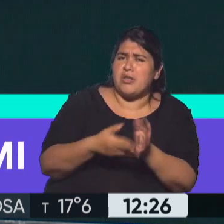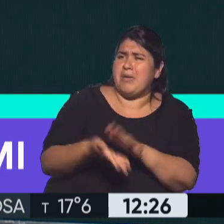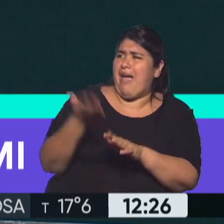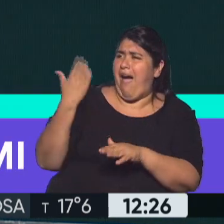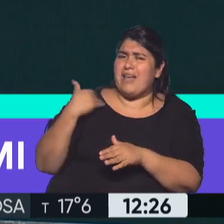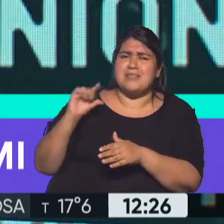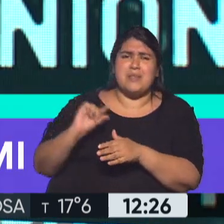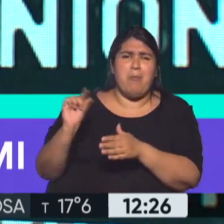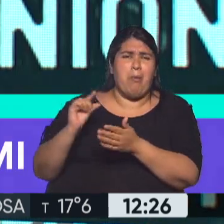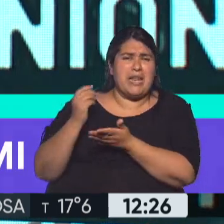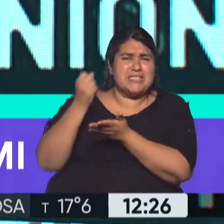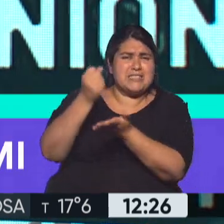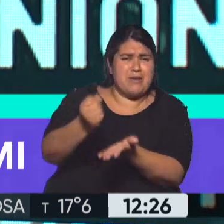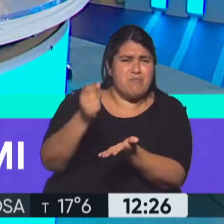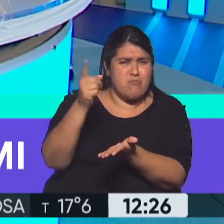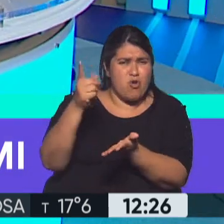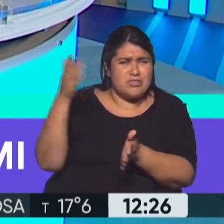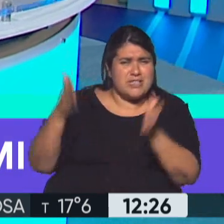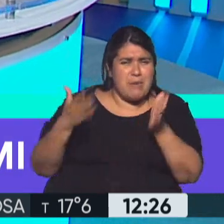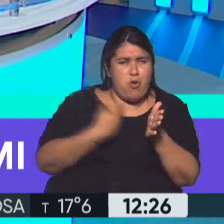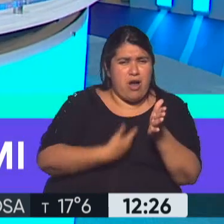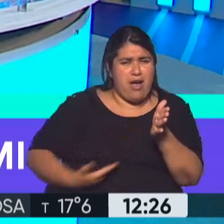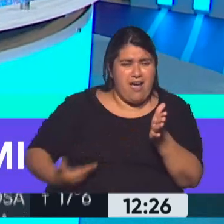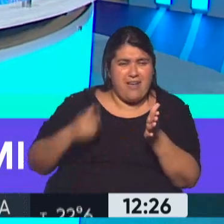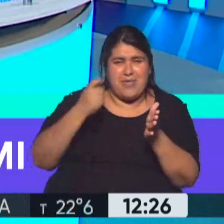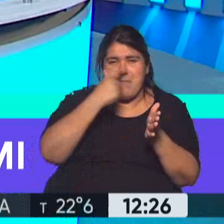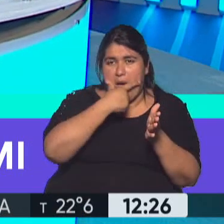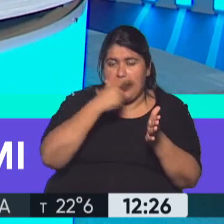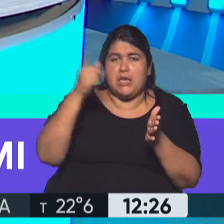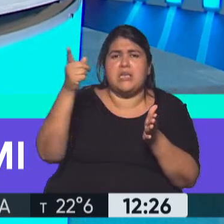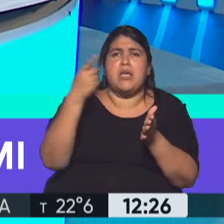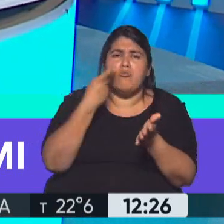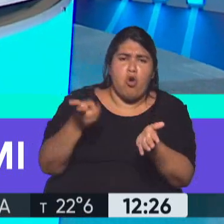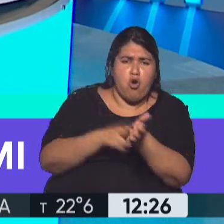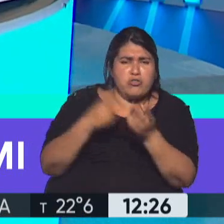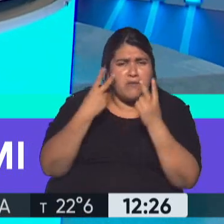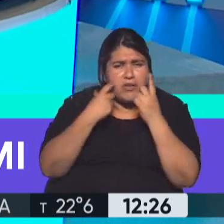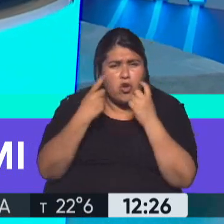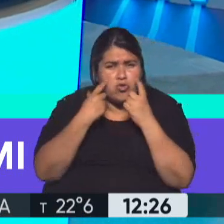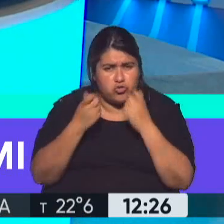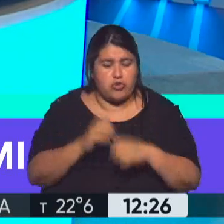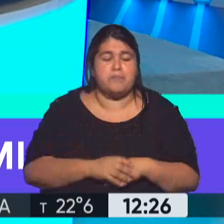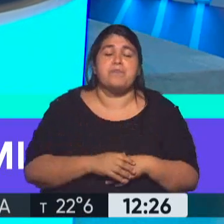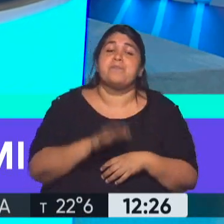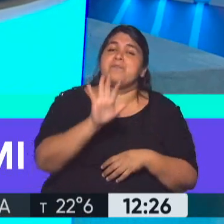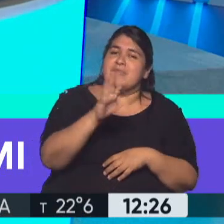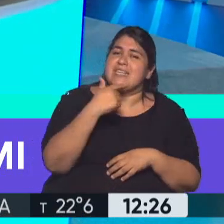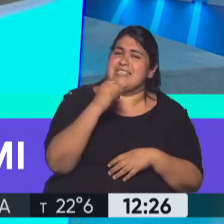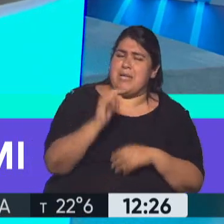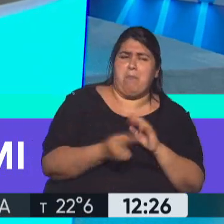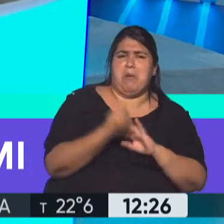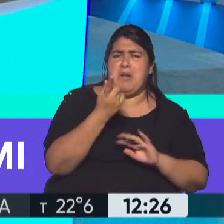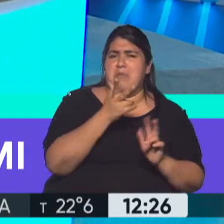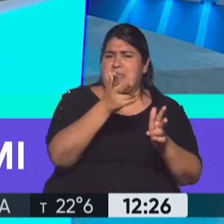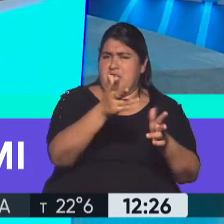pago que acordó en su momento el gobierno de Macri. Fue una novedad esto que dijo Vero, porque la primera vez que hace referencia a eso el presidente de la